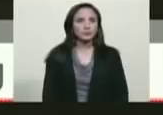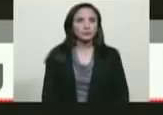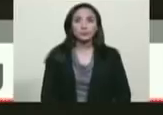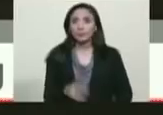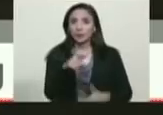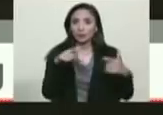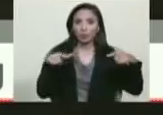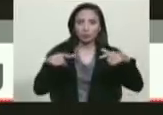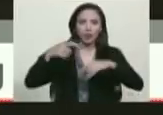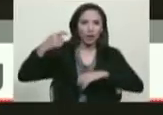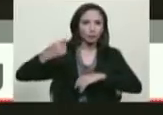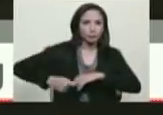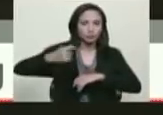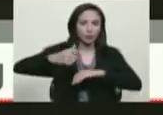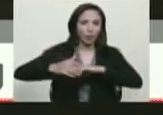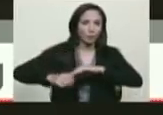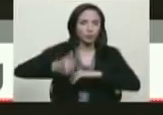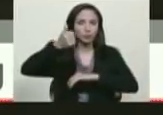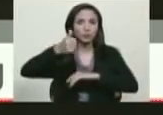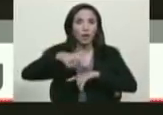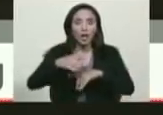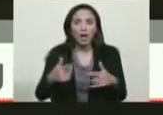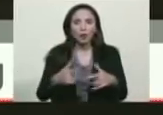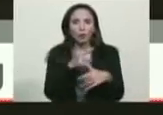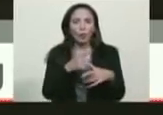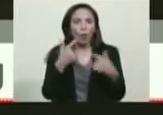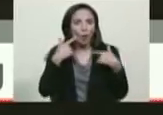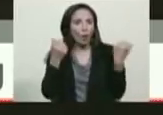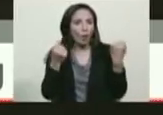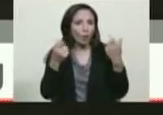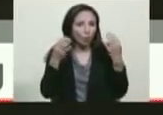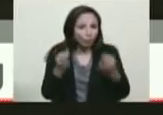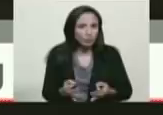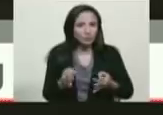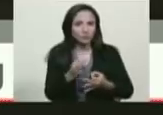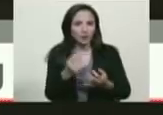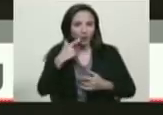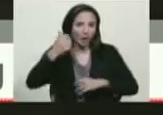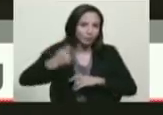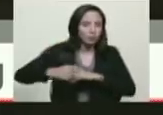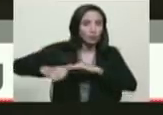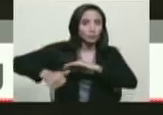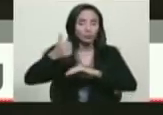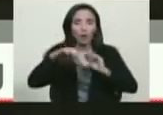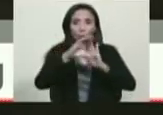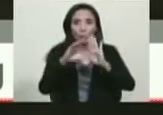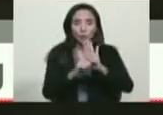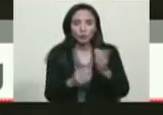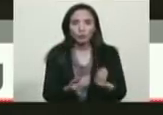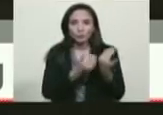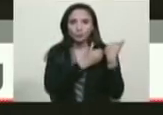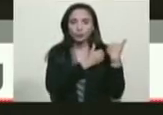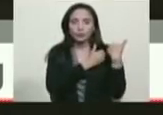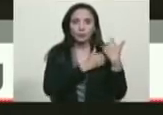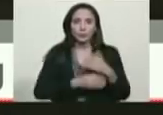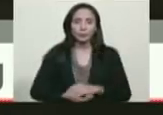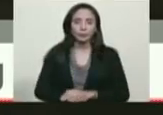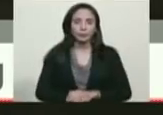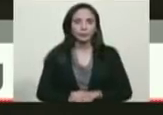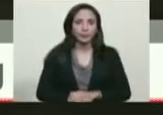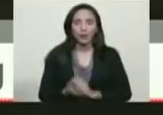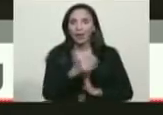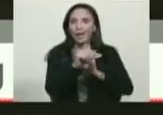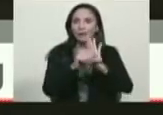Esta sala, en ejercicio de la jurisdicción constitucional que le compete conforme a lo dispuesto en